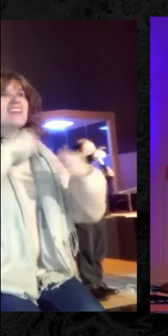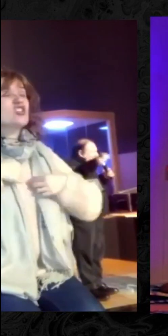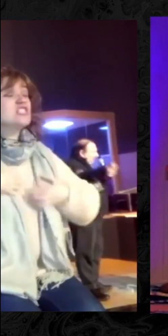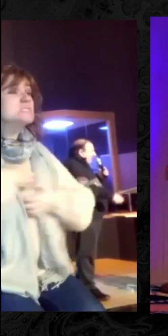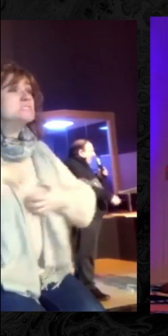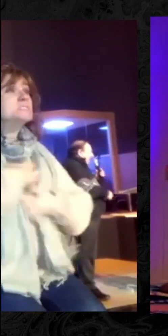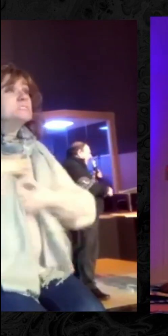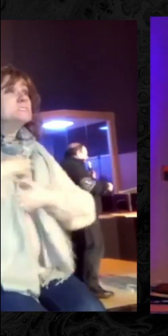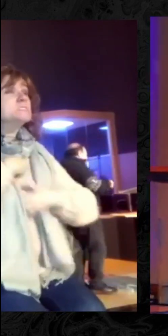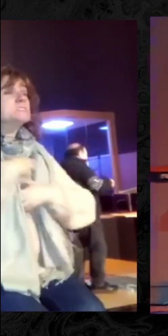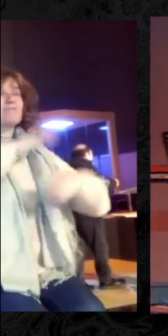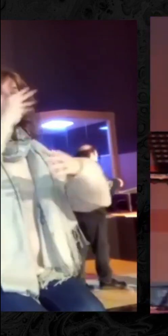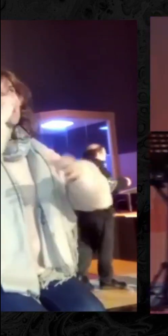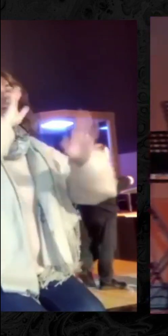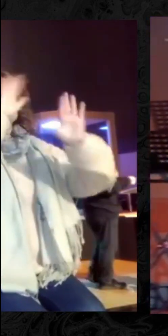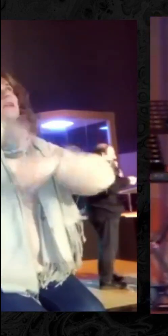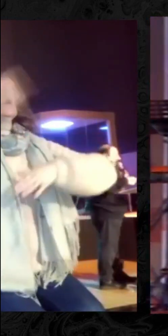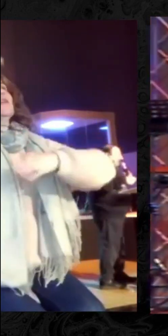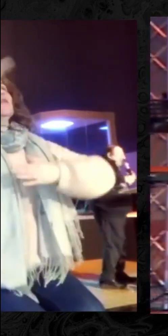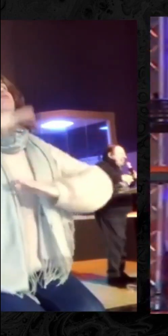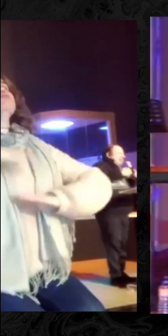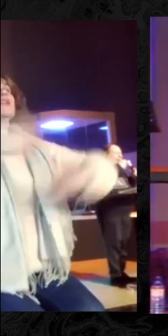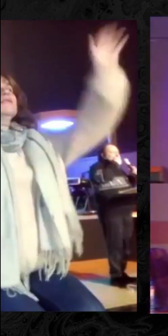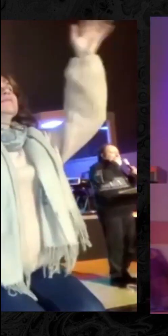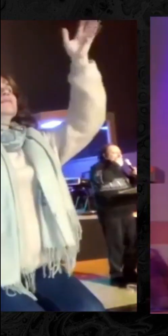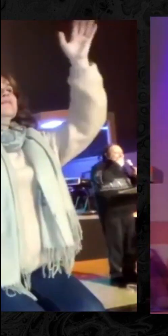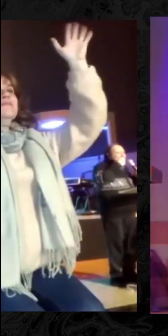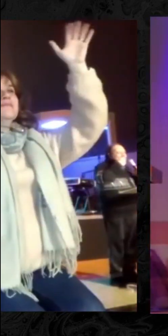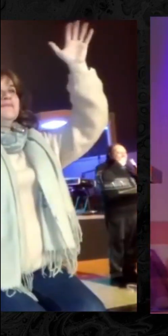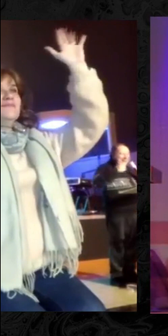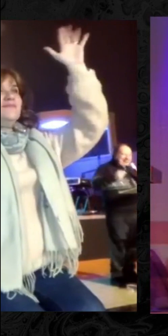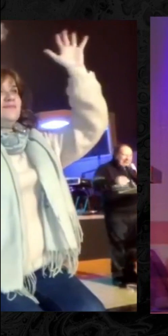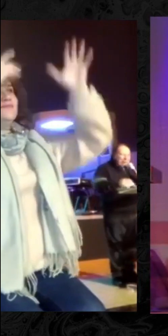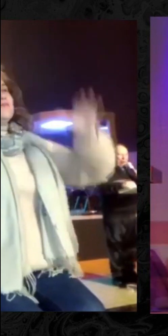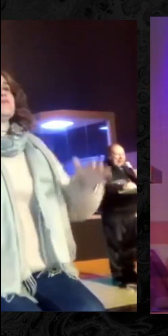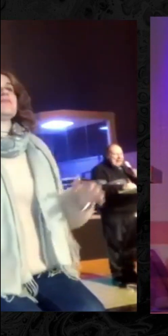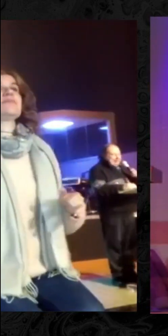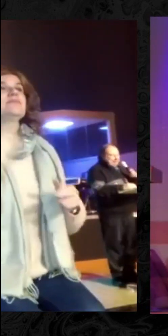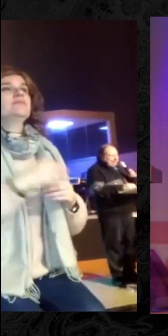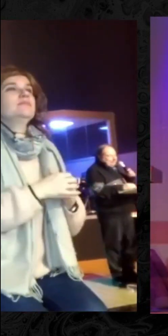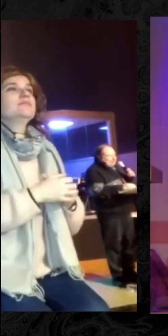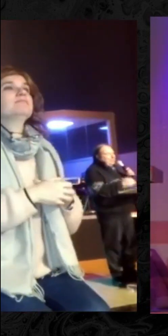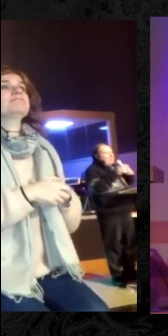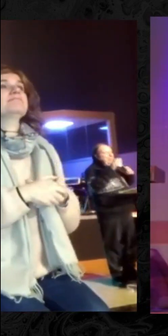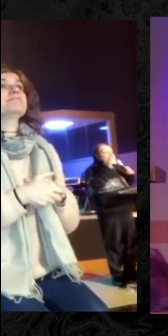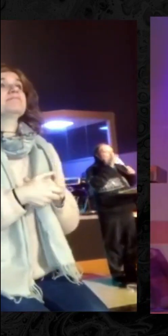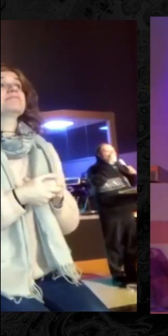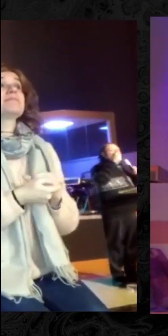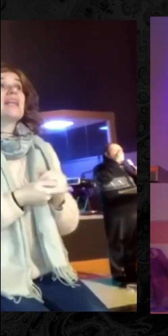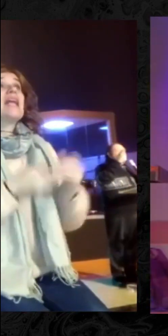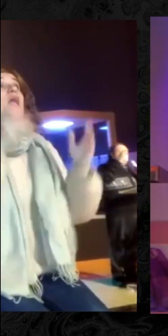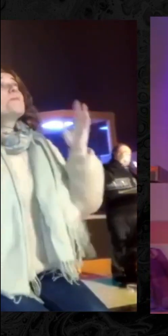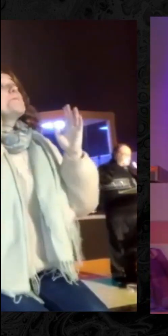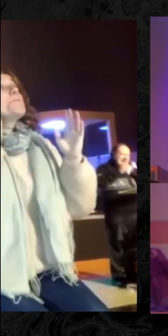malo por favor fuerte y a su nombre menos